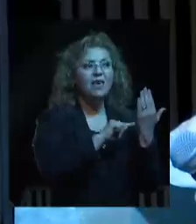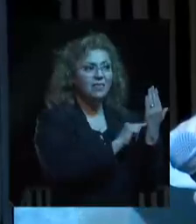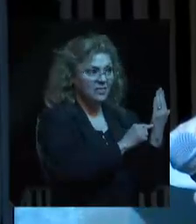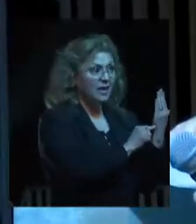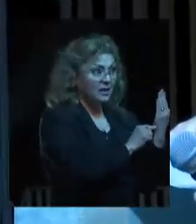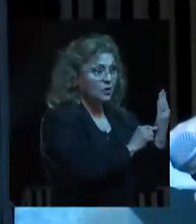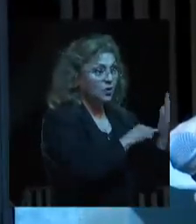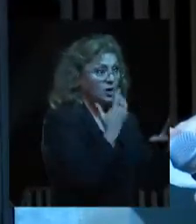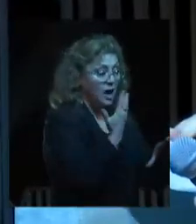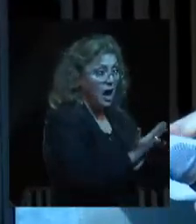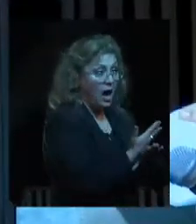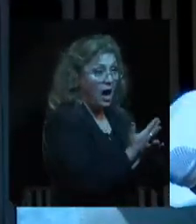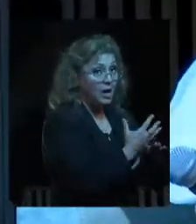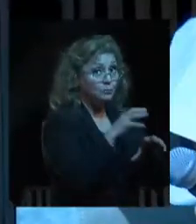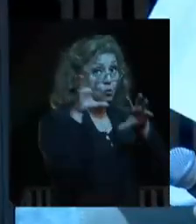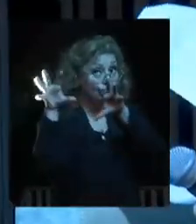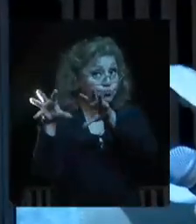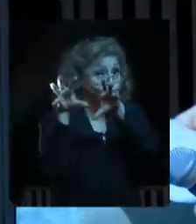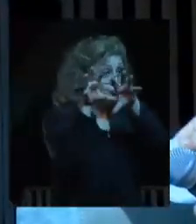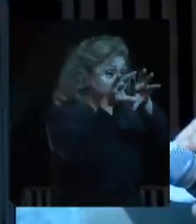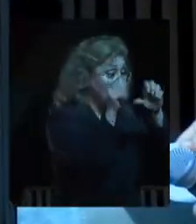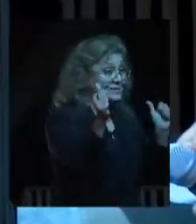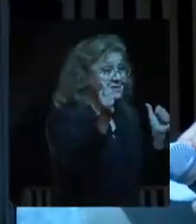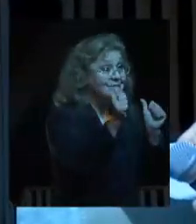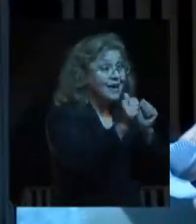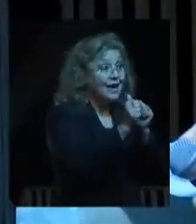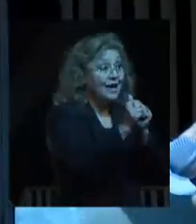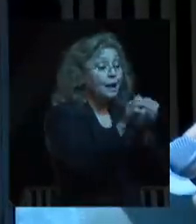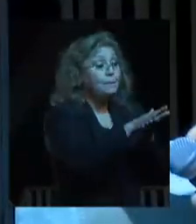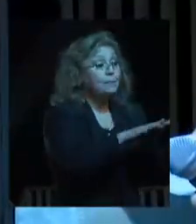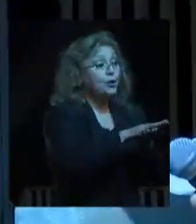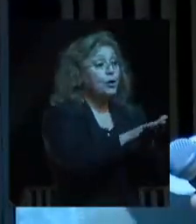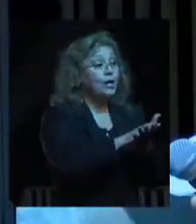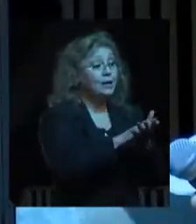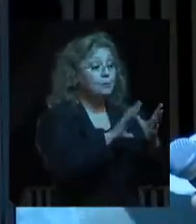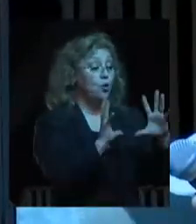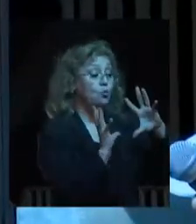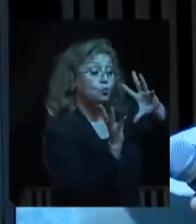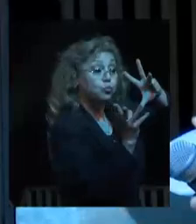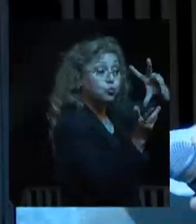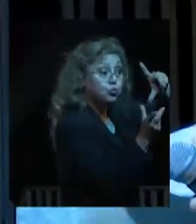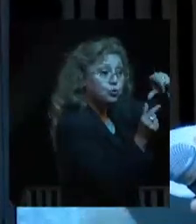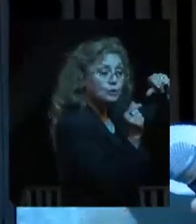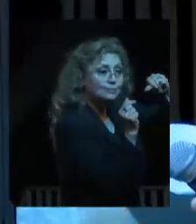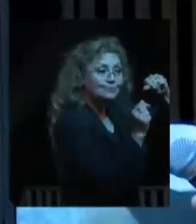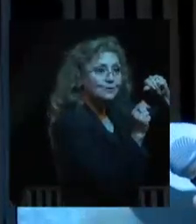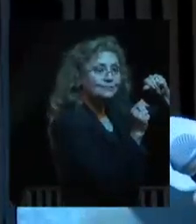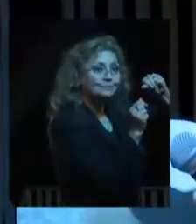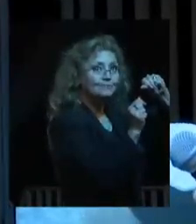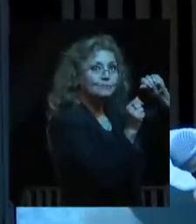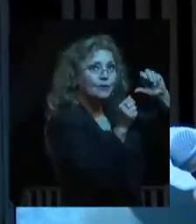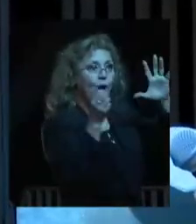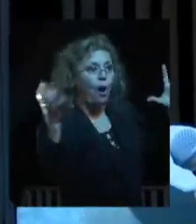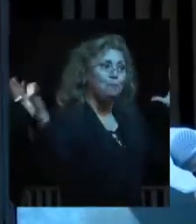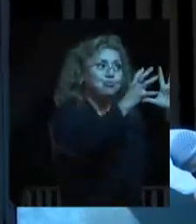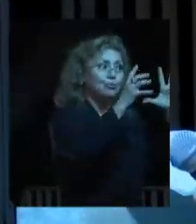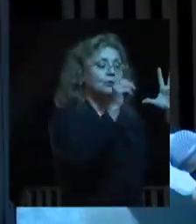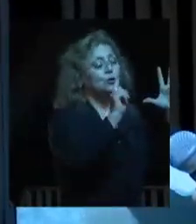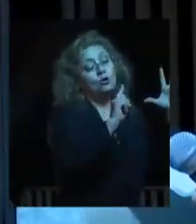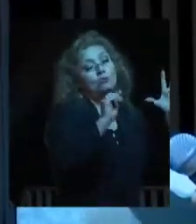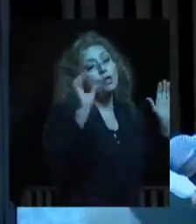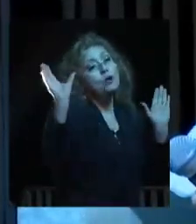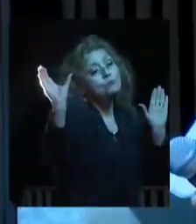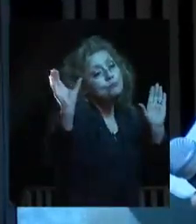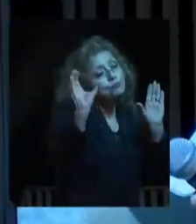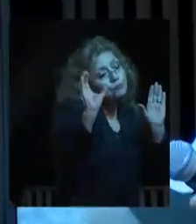un asteroide y acercarlo, por ejemplo, a la órbita de la Tierra, no para tirarlo encima de la Tierra, sino para que se quede